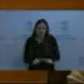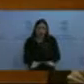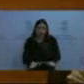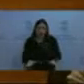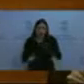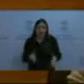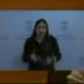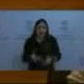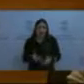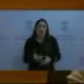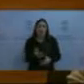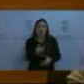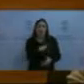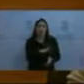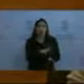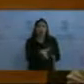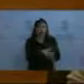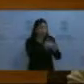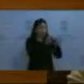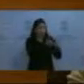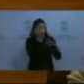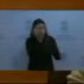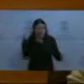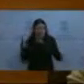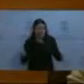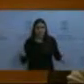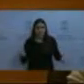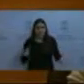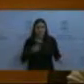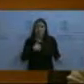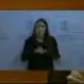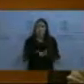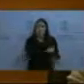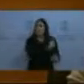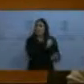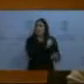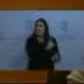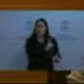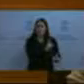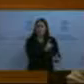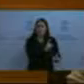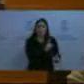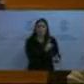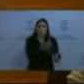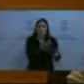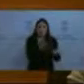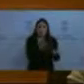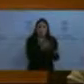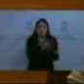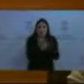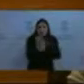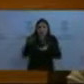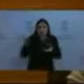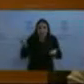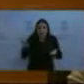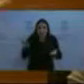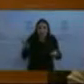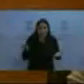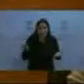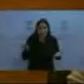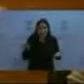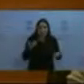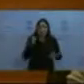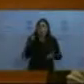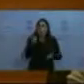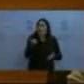que la cambie usted. Fíjese, nuestra pregunta es inmortal, es eterna, diría yo. Tiene una